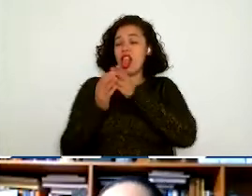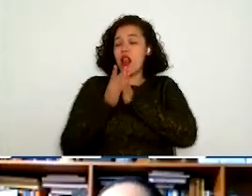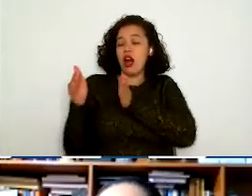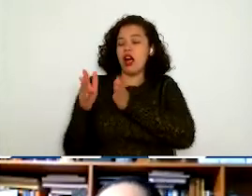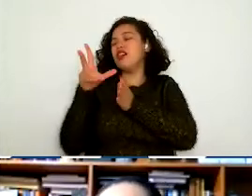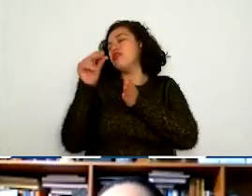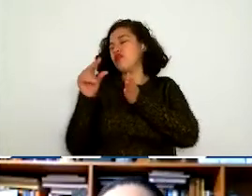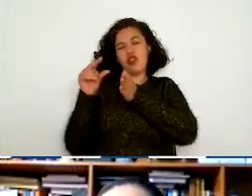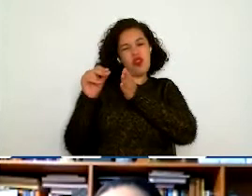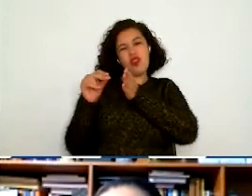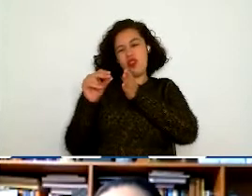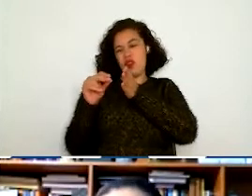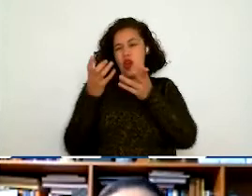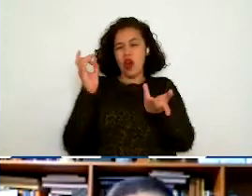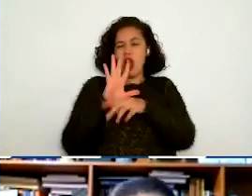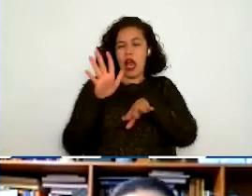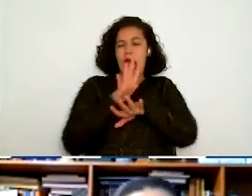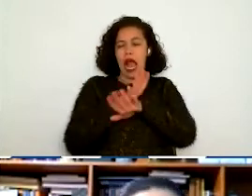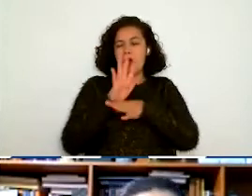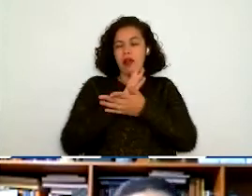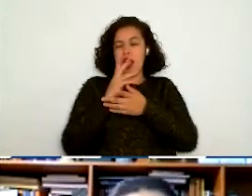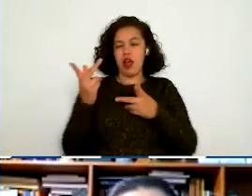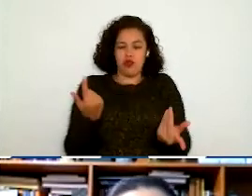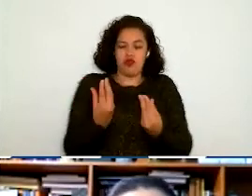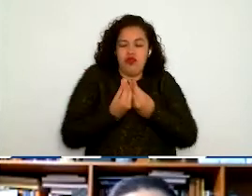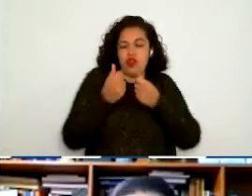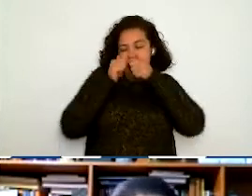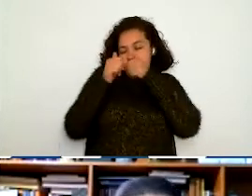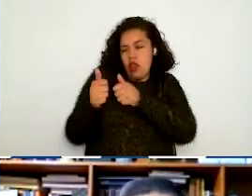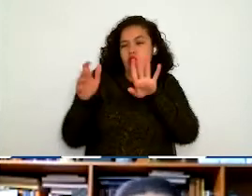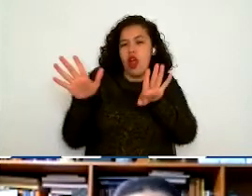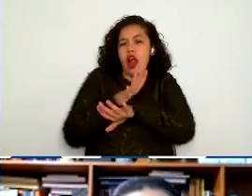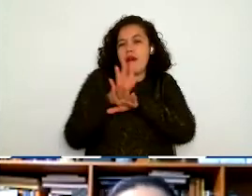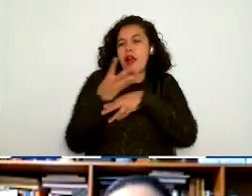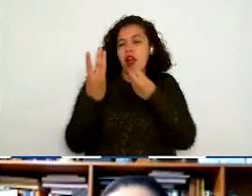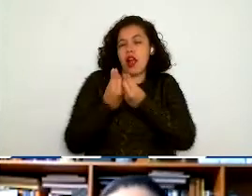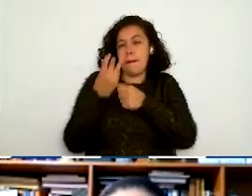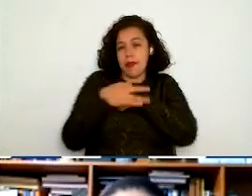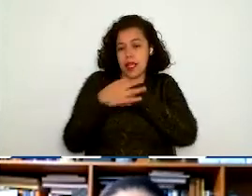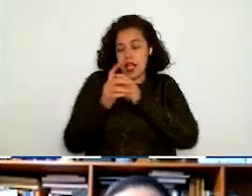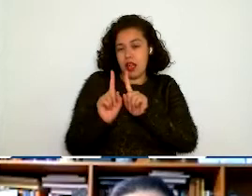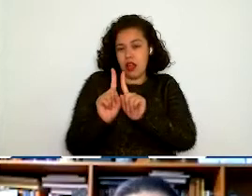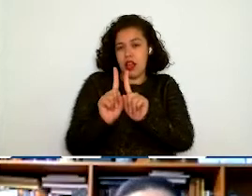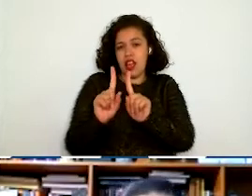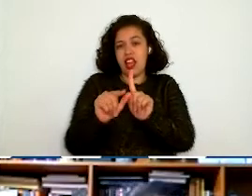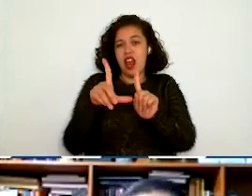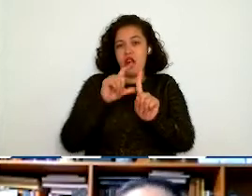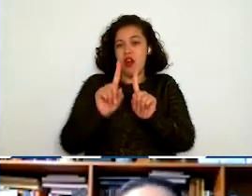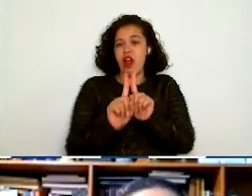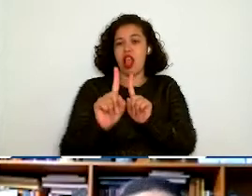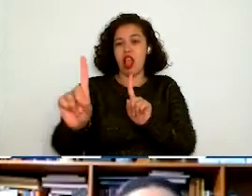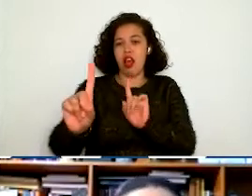solamente la persona cambie cuando está en compañía de la atención del profesional o del profesionista, sino cuando ya no